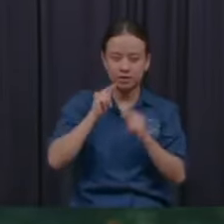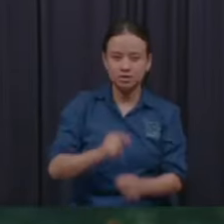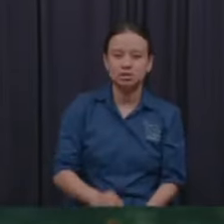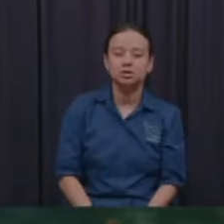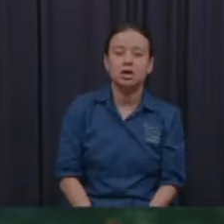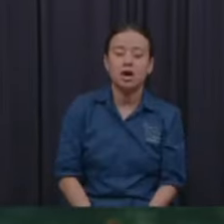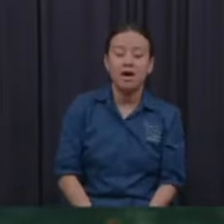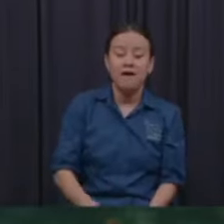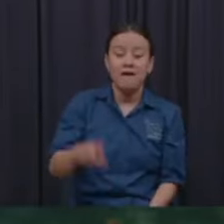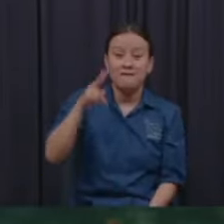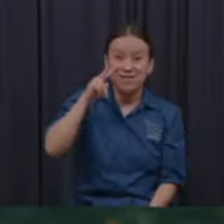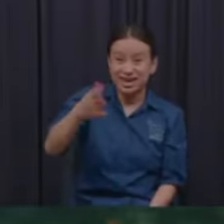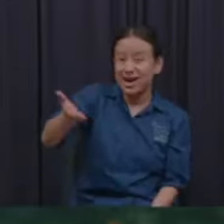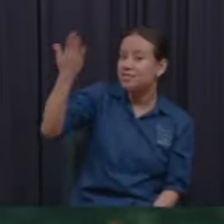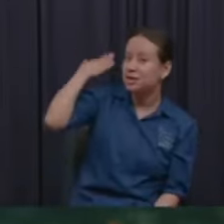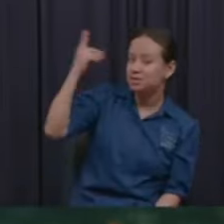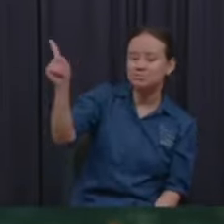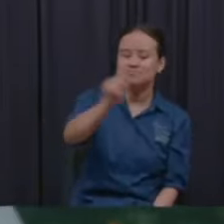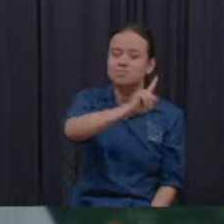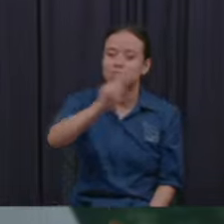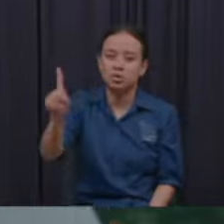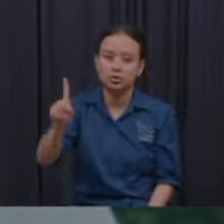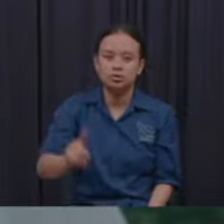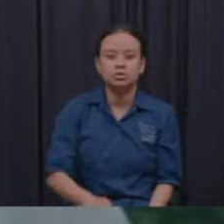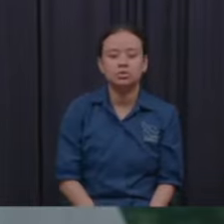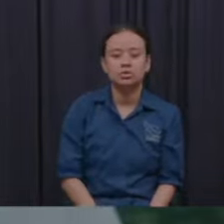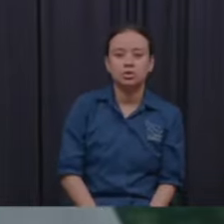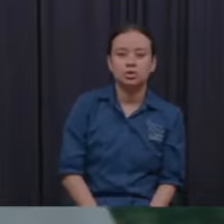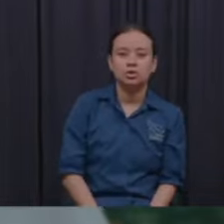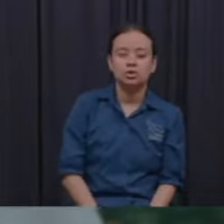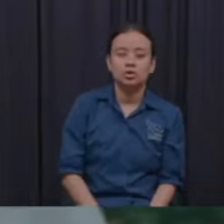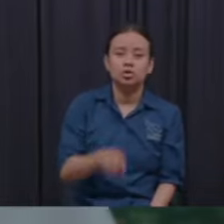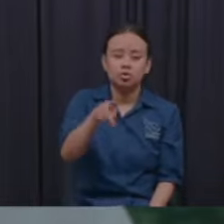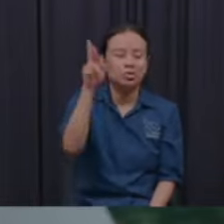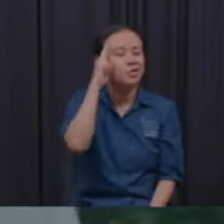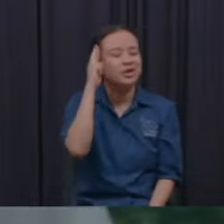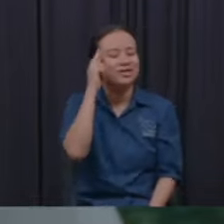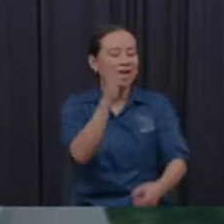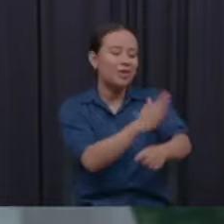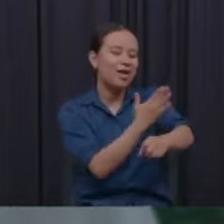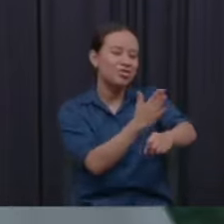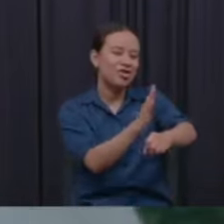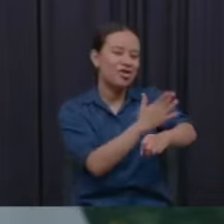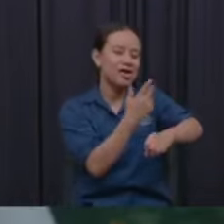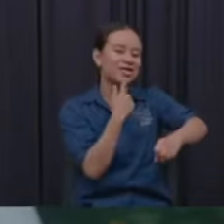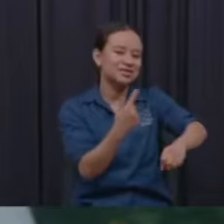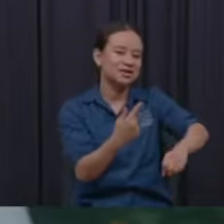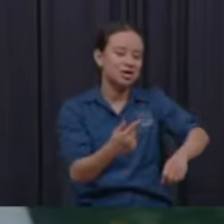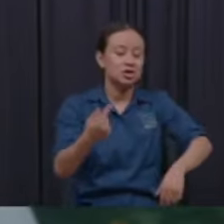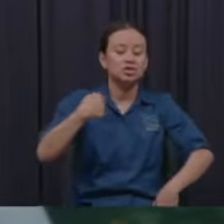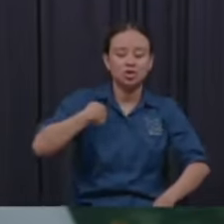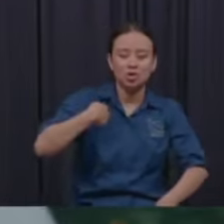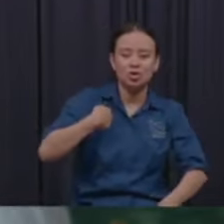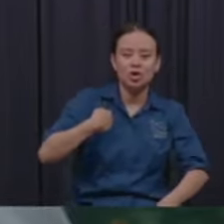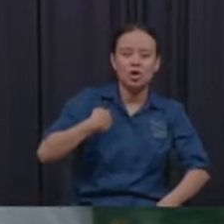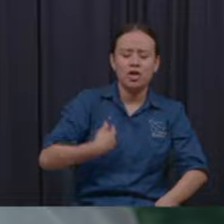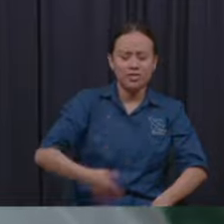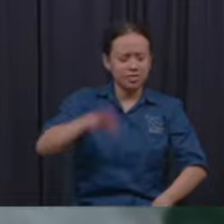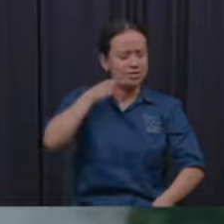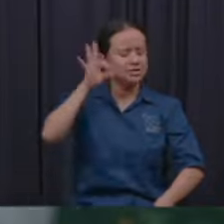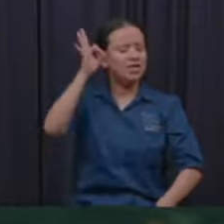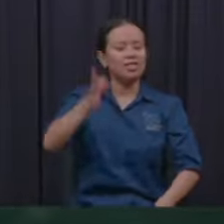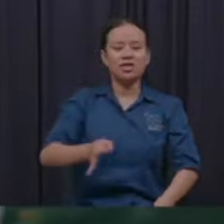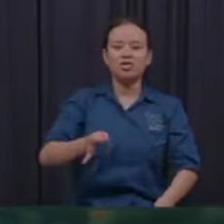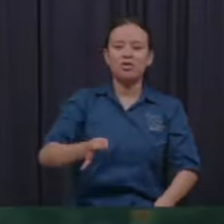acuerda de ese viejo himno? He decidido seguir a Cristo. No vuelvo atrás. No mires